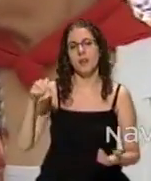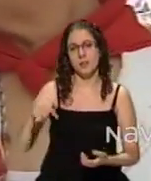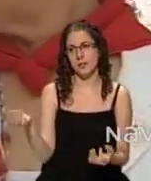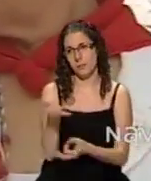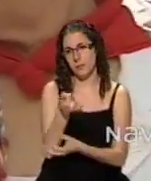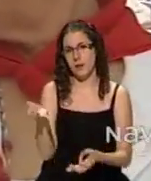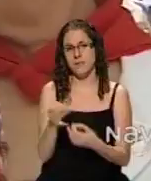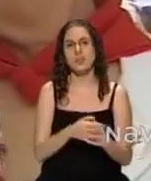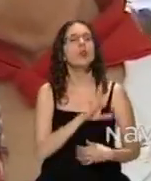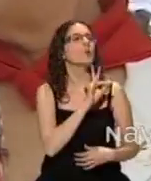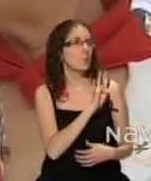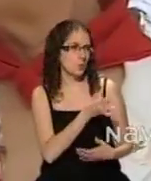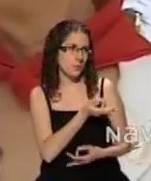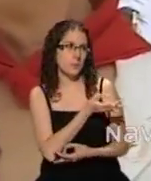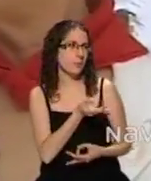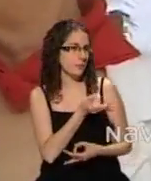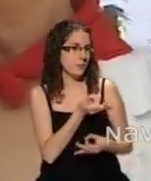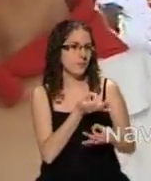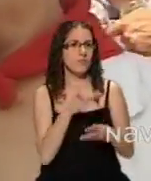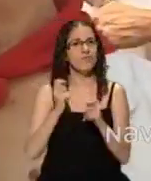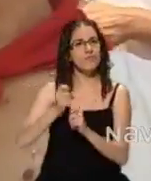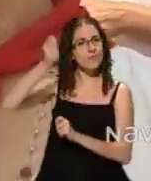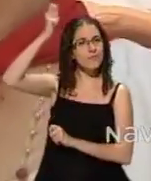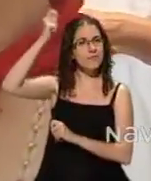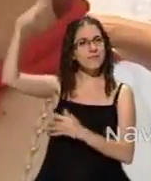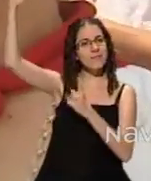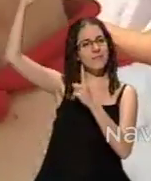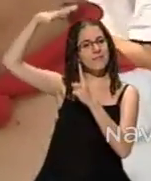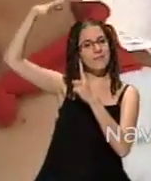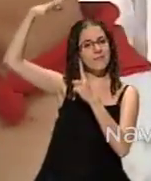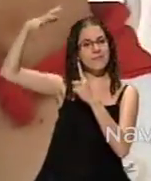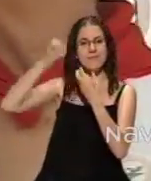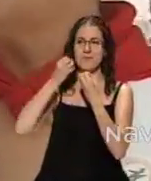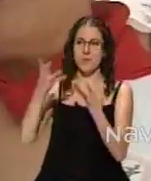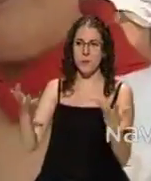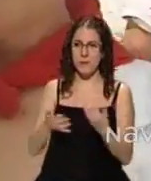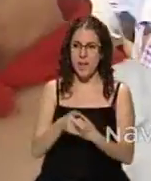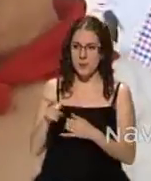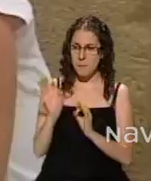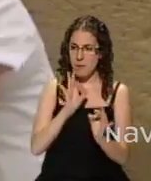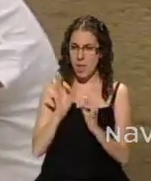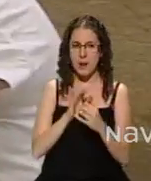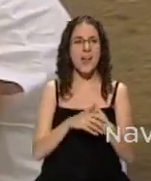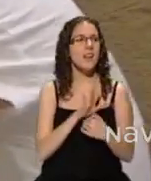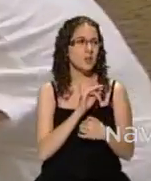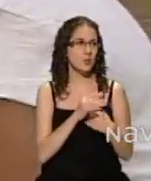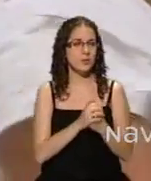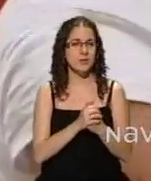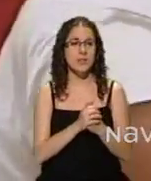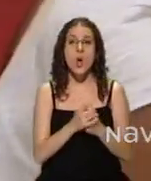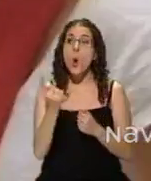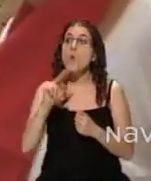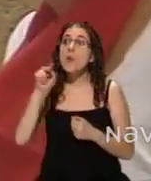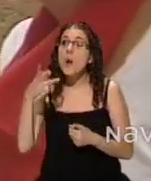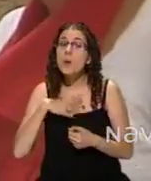puede, ¿cómo no se va a poder? Con el paraguas, claro. Preparadas, ¿eh? Se aguanta el sol. ¿Un eurico no te sobrará por